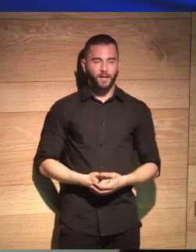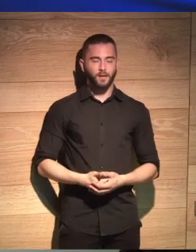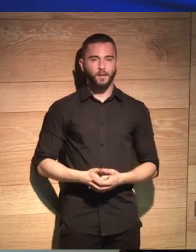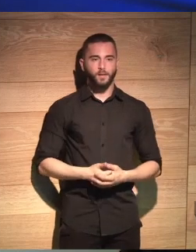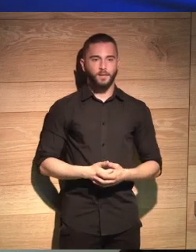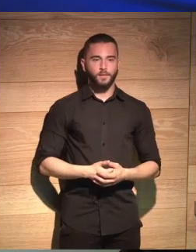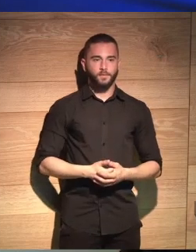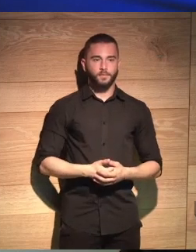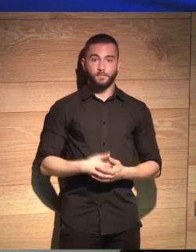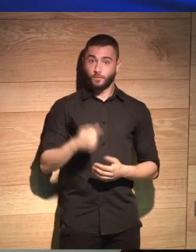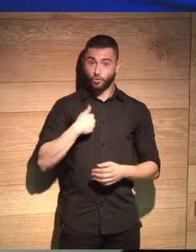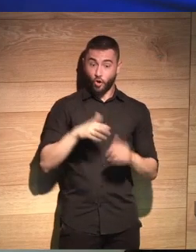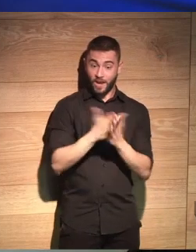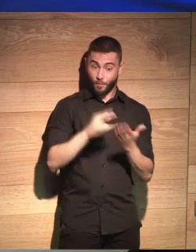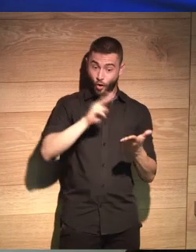¿Puedo contestar leyendo algo?